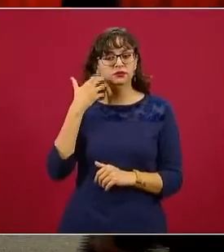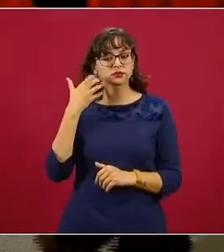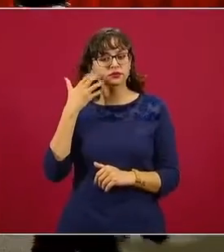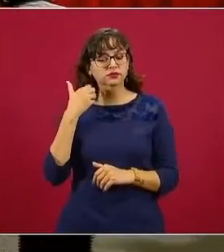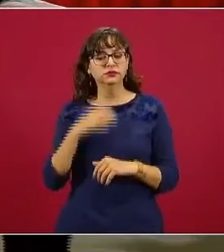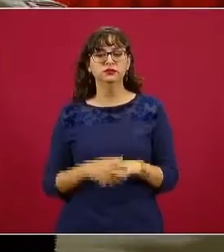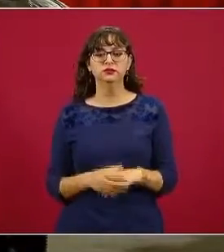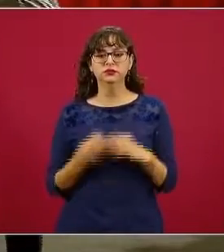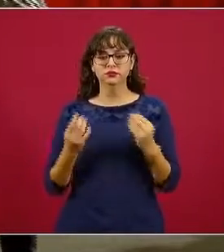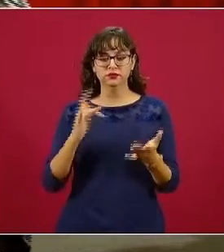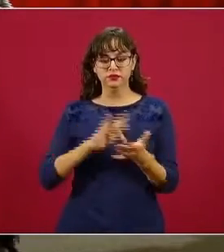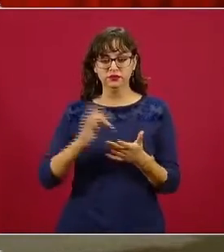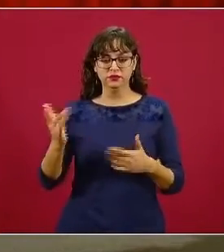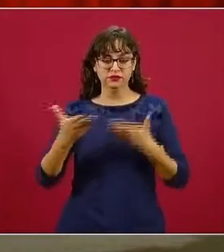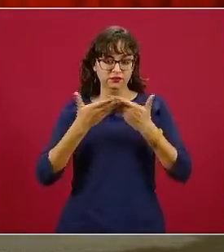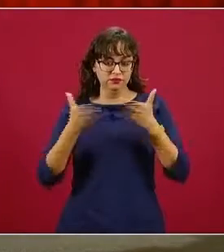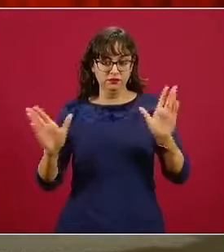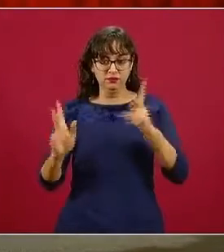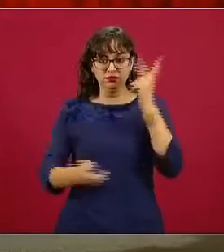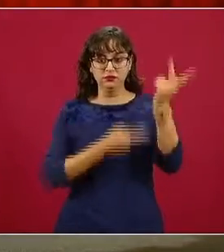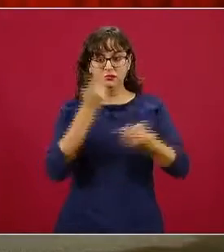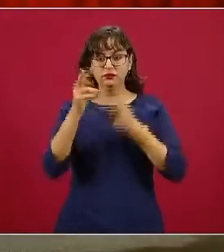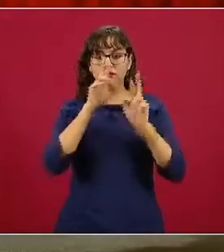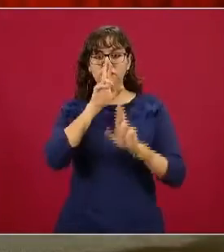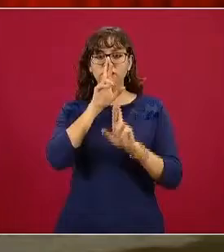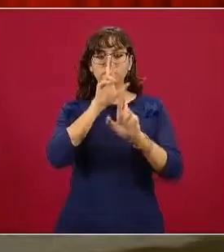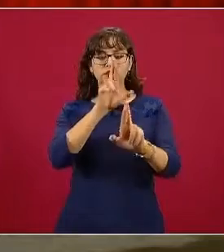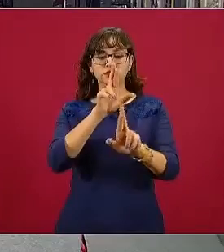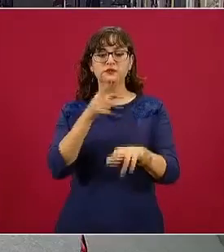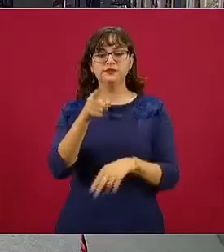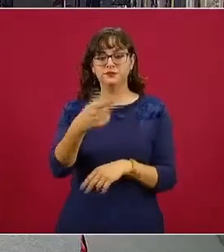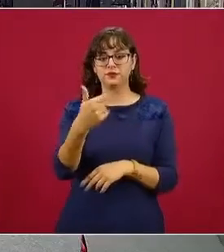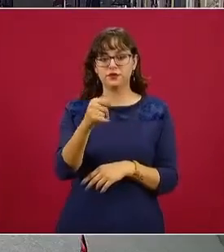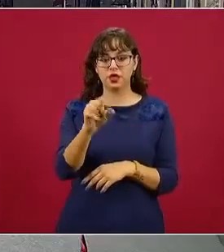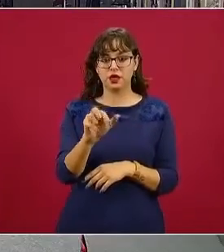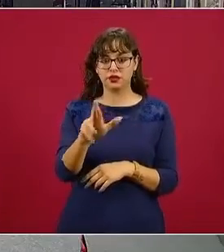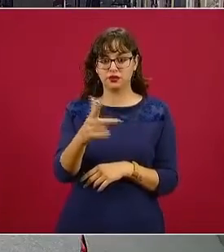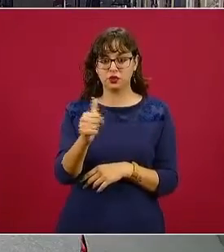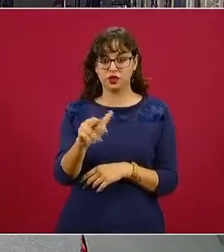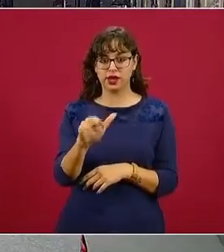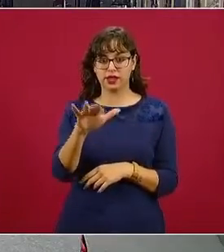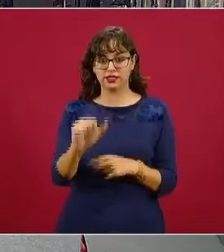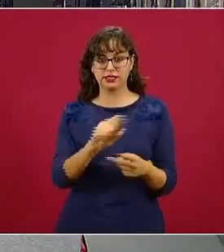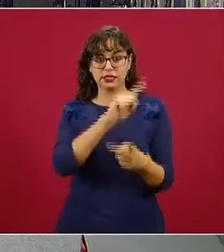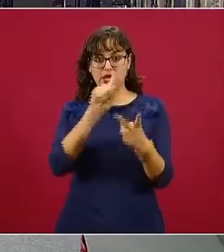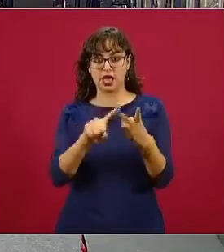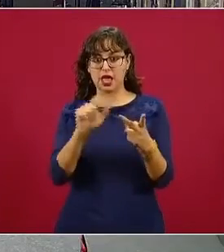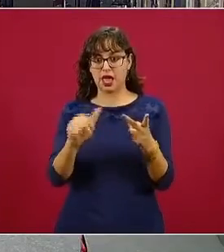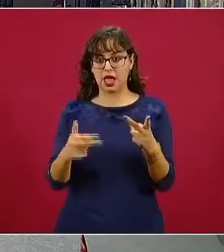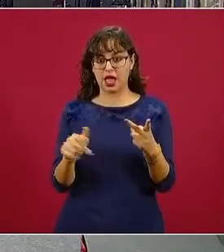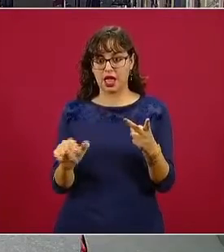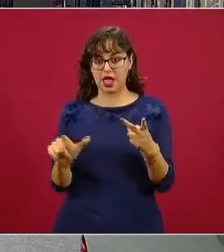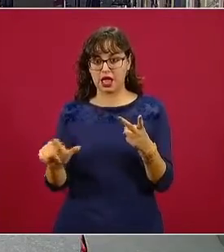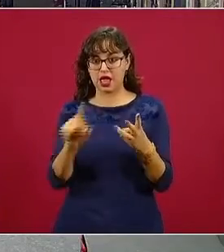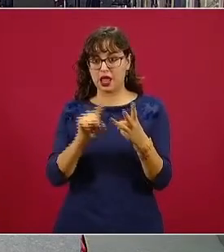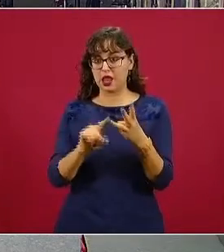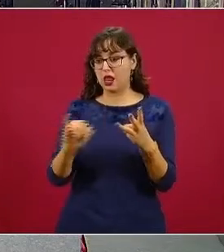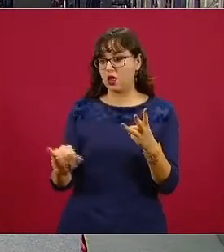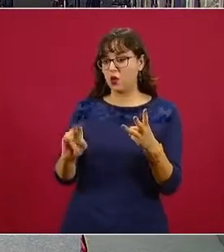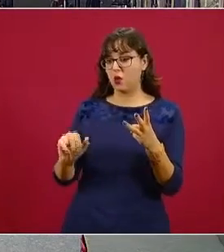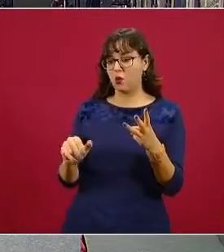Muchas gracias. Vamos a abrir a preguntas y respuestas. Está ahí Héctor García, luego aquí Ángel, Juan Carlos